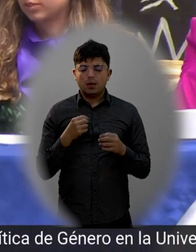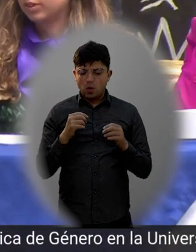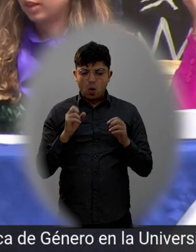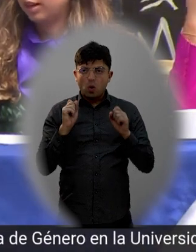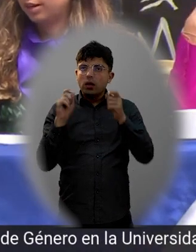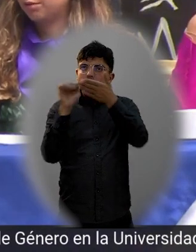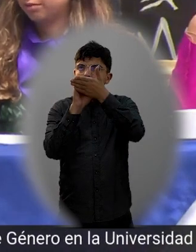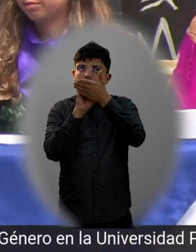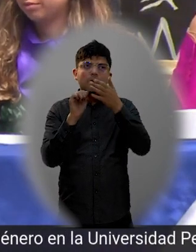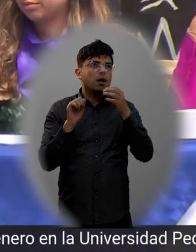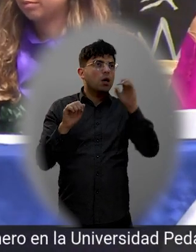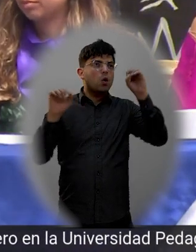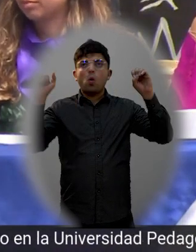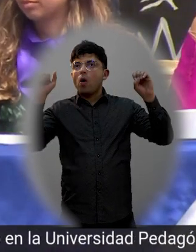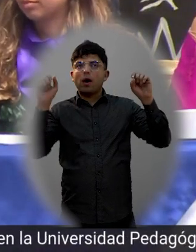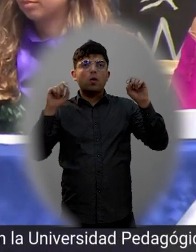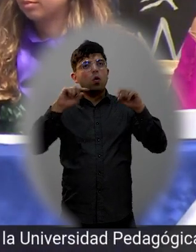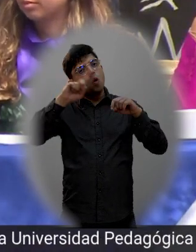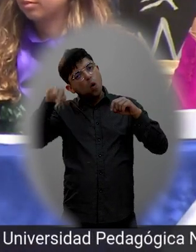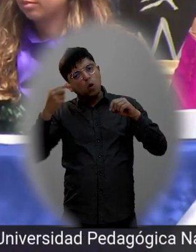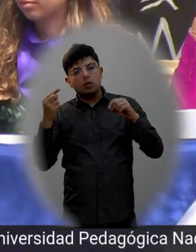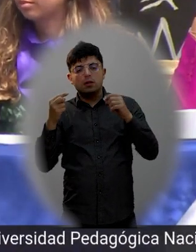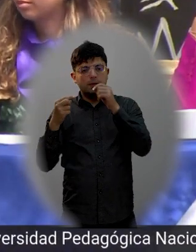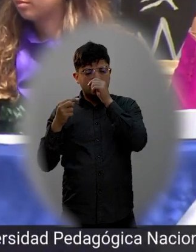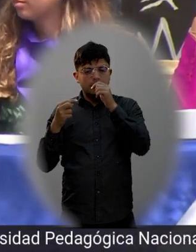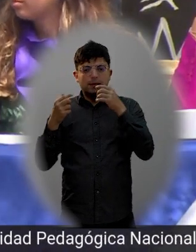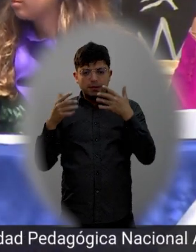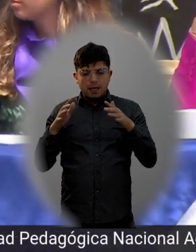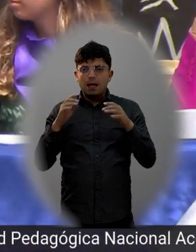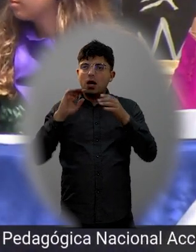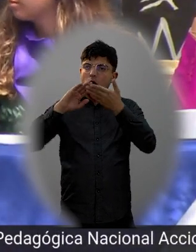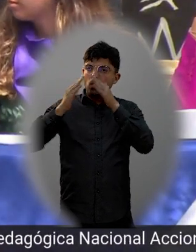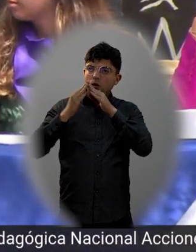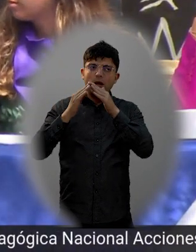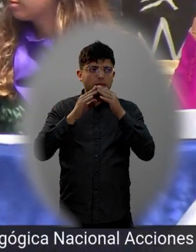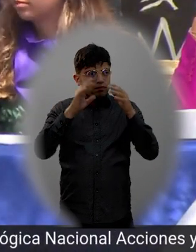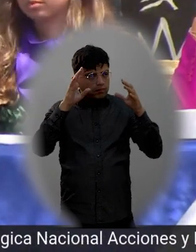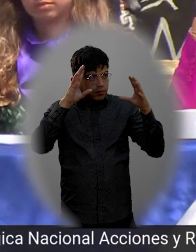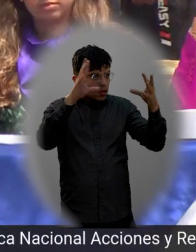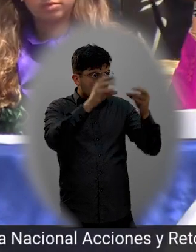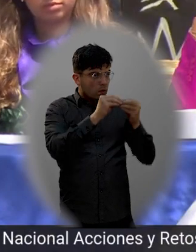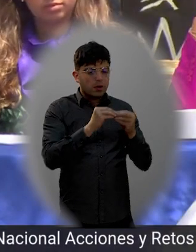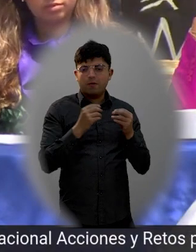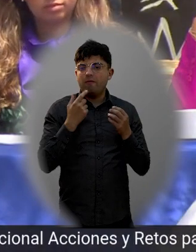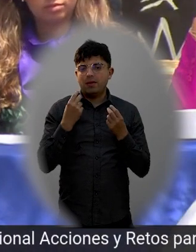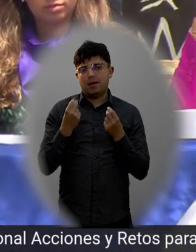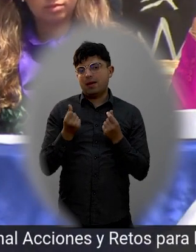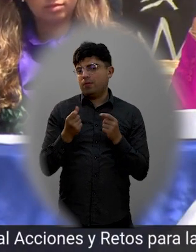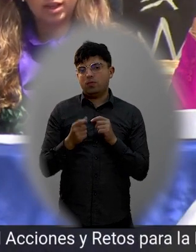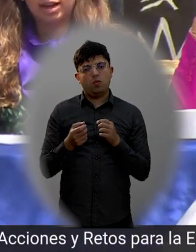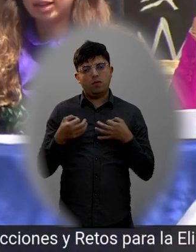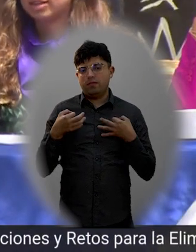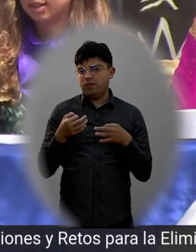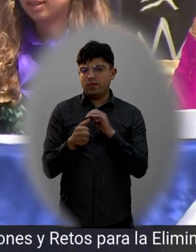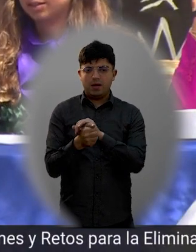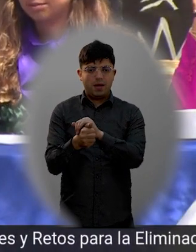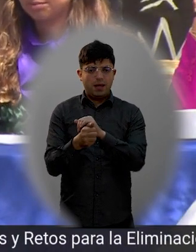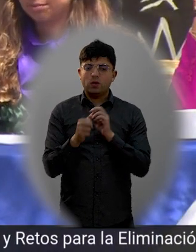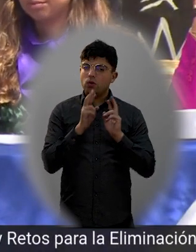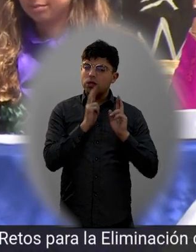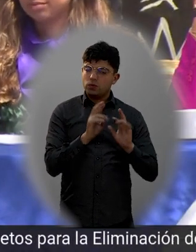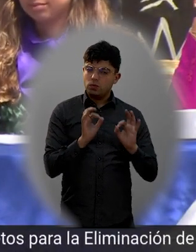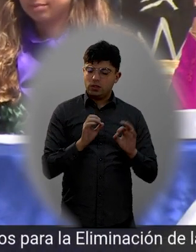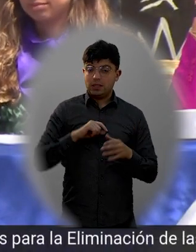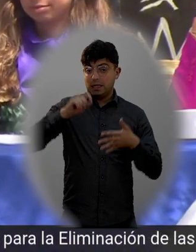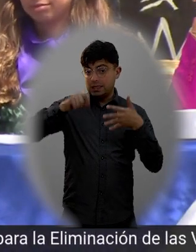baños ya no de manera binaria, sino se borra esta acción que hicimos de manera comunitaria, pero no se actúa de manera rápida para responder a esto que a